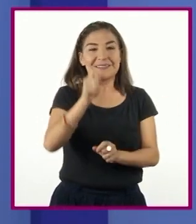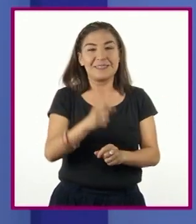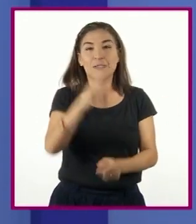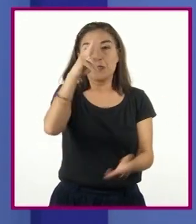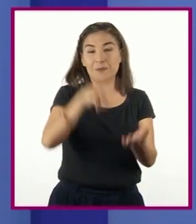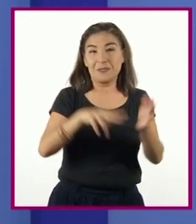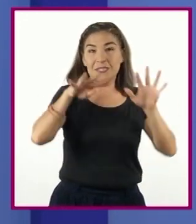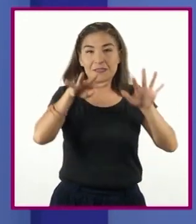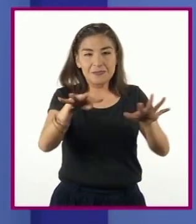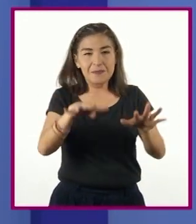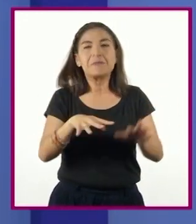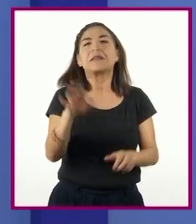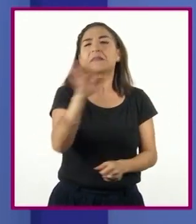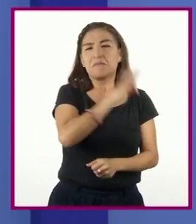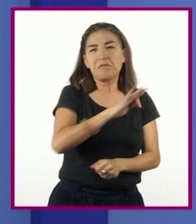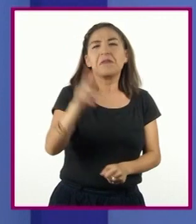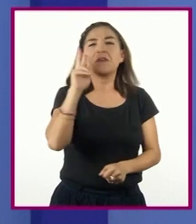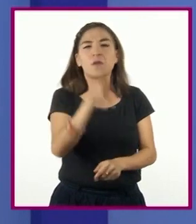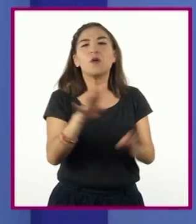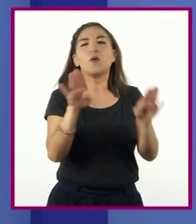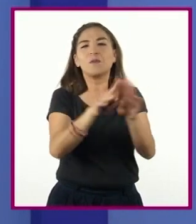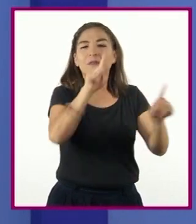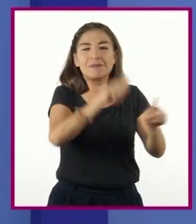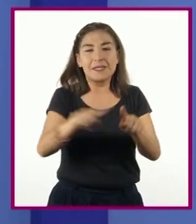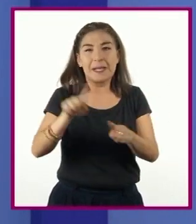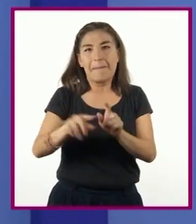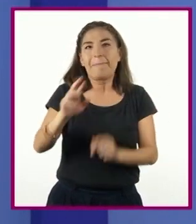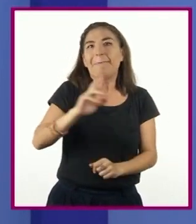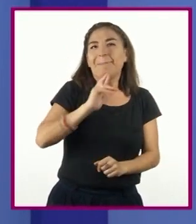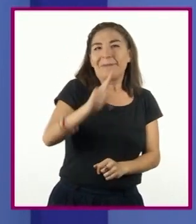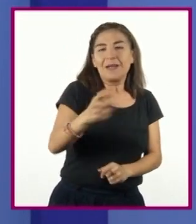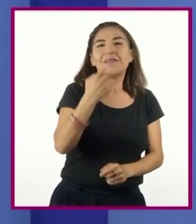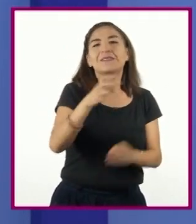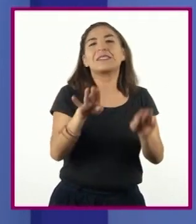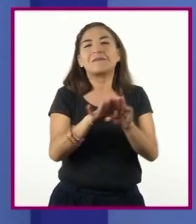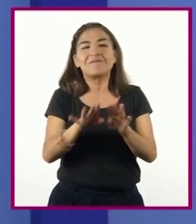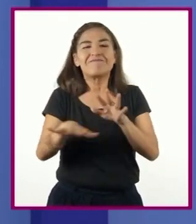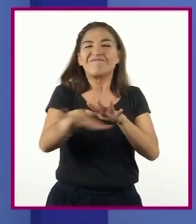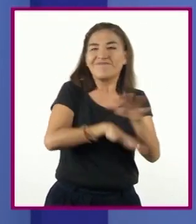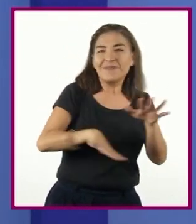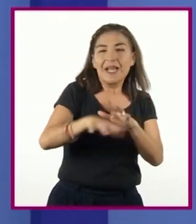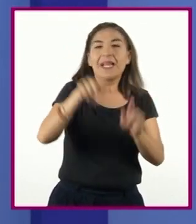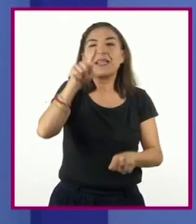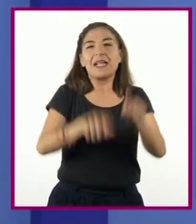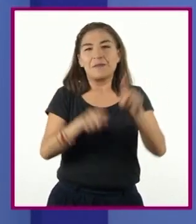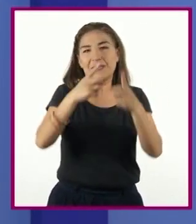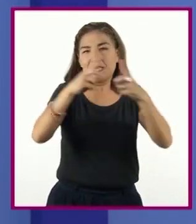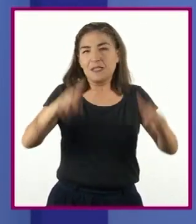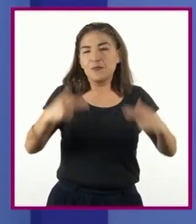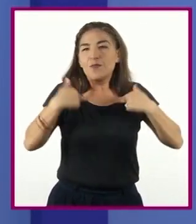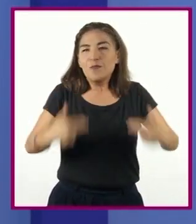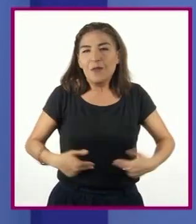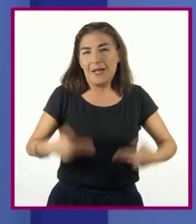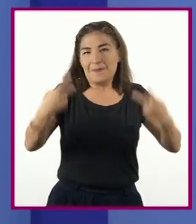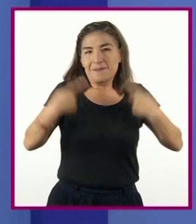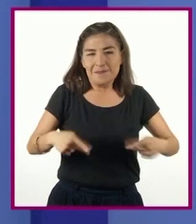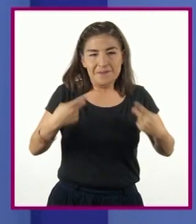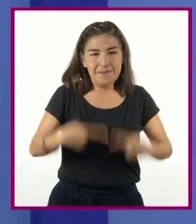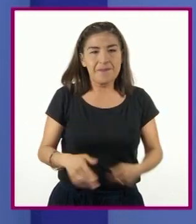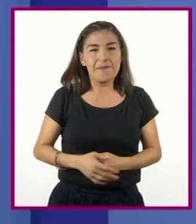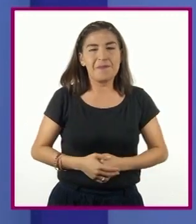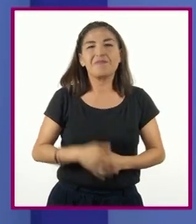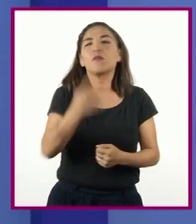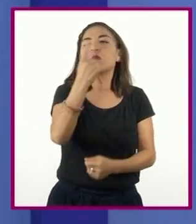2019, podemos notar que existen condiciones favorables y desfavorables al desarrollo humano de las personas. Uno de